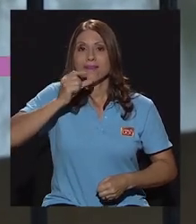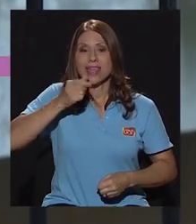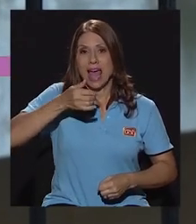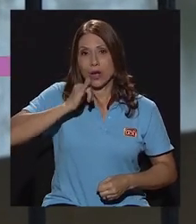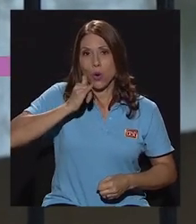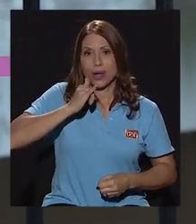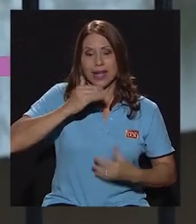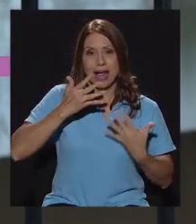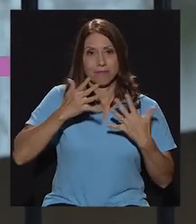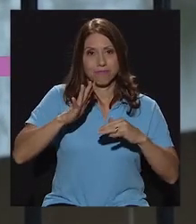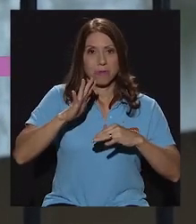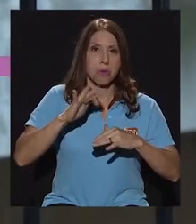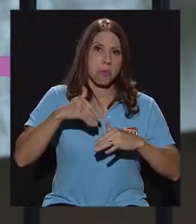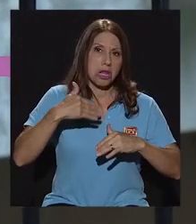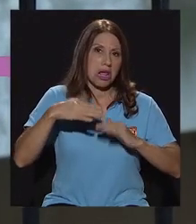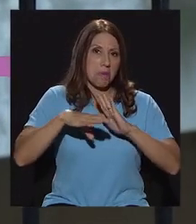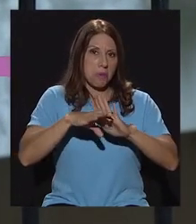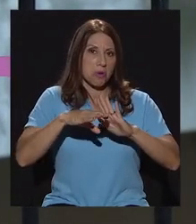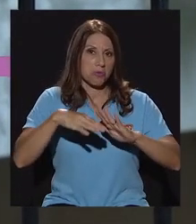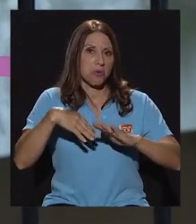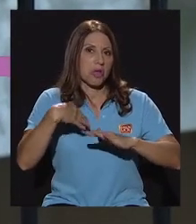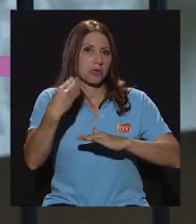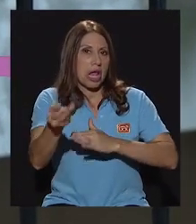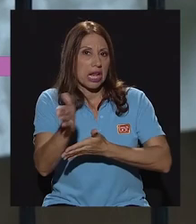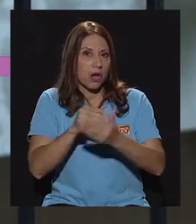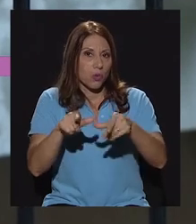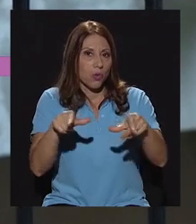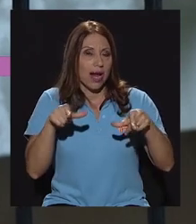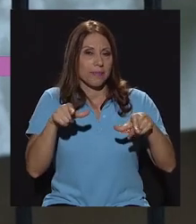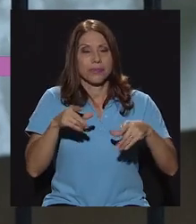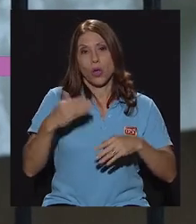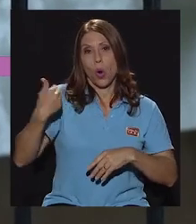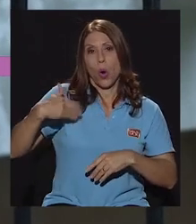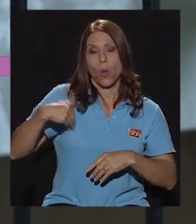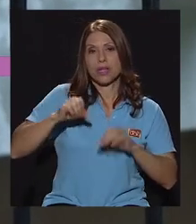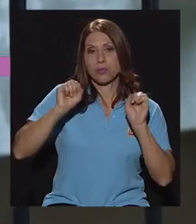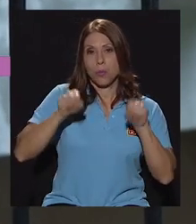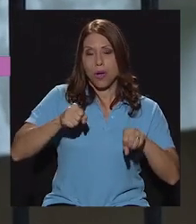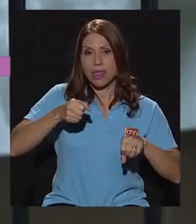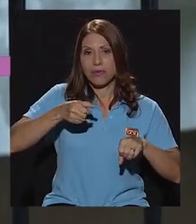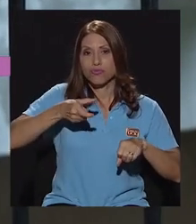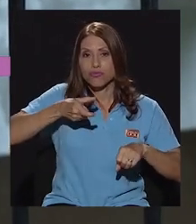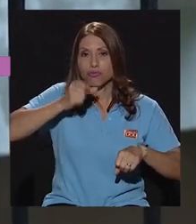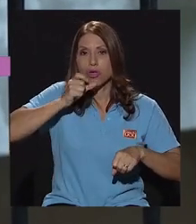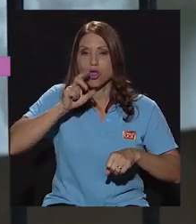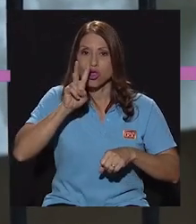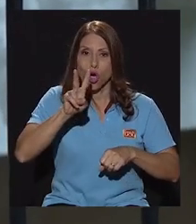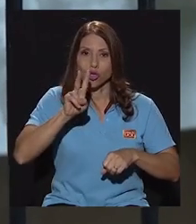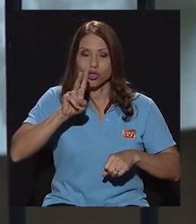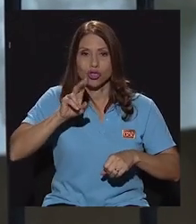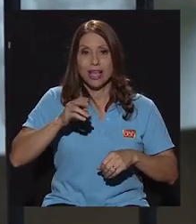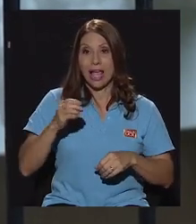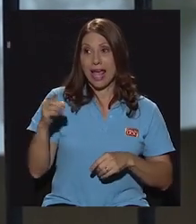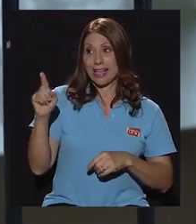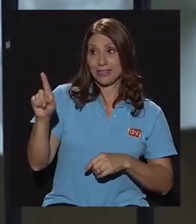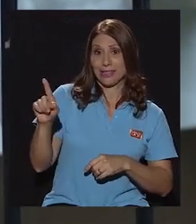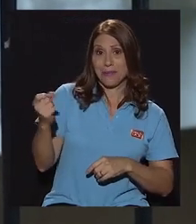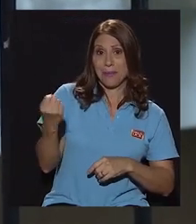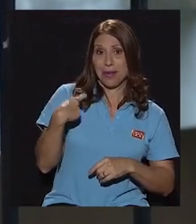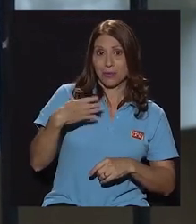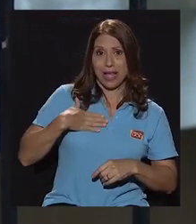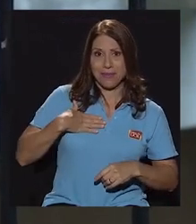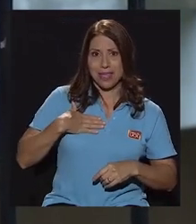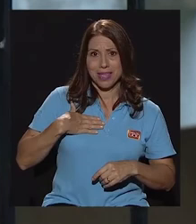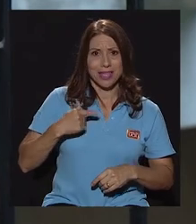alcohólica, digamos, cuando salen, y en el caso de los hombres, máximo 2. Si usted me pregunta a mí como nutricionista, no